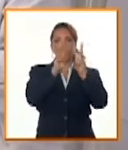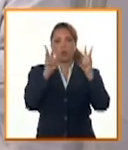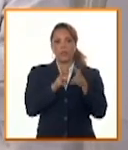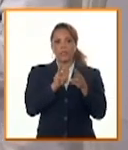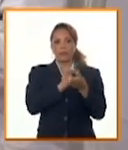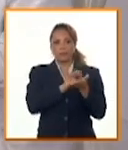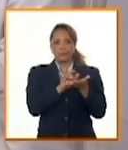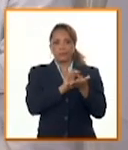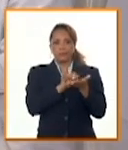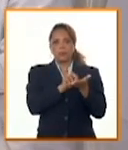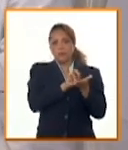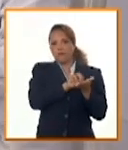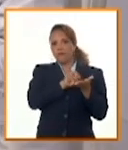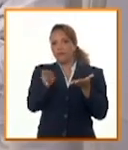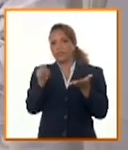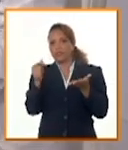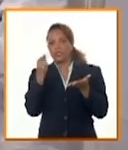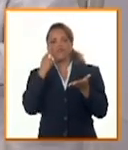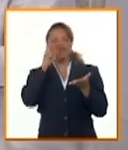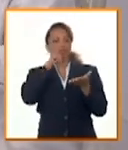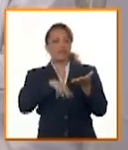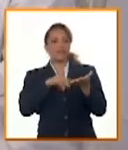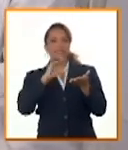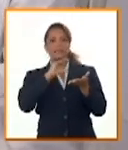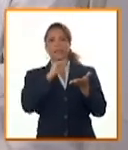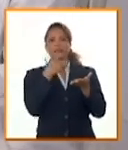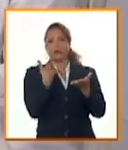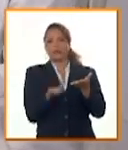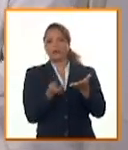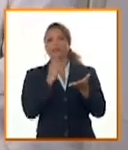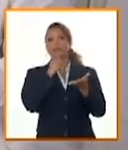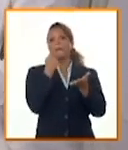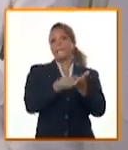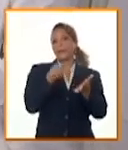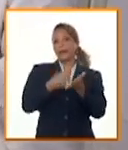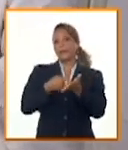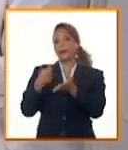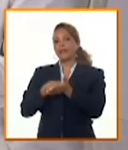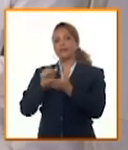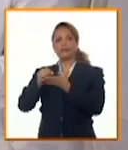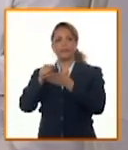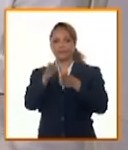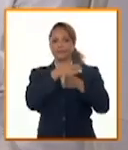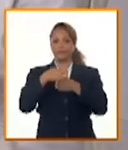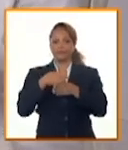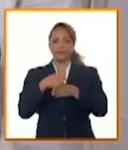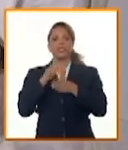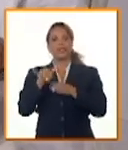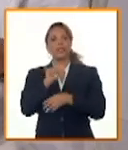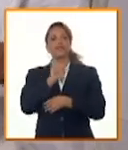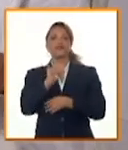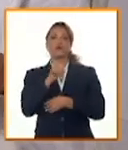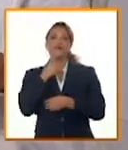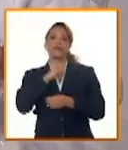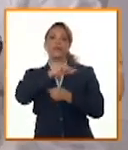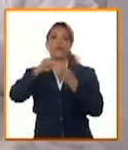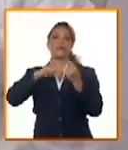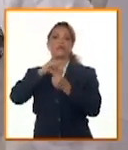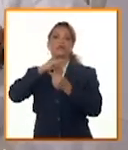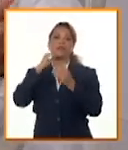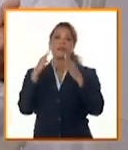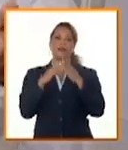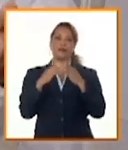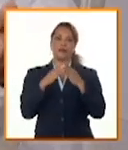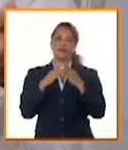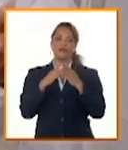su cuenta transferir dinero ver sus estados de cuenta pagar un grupo de servicio y eso la banca remota se habilitó para las empresas